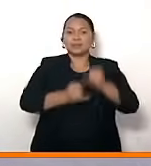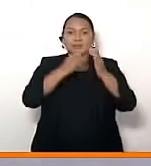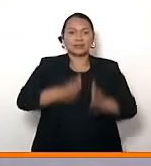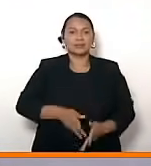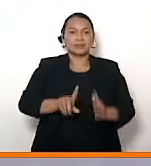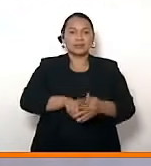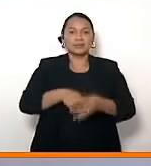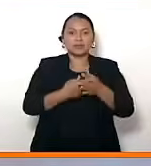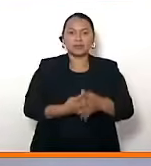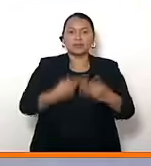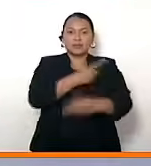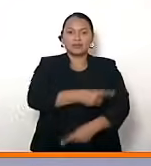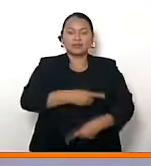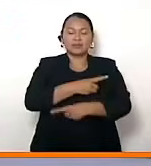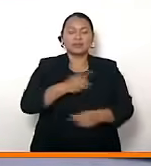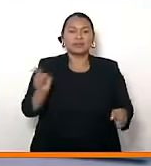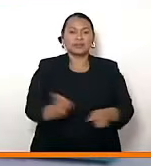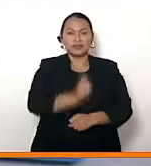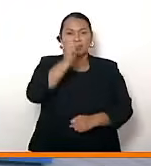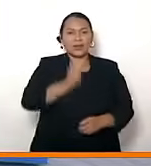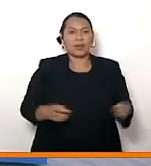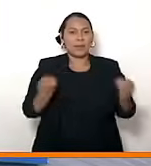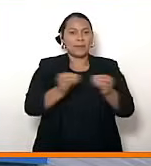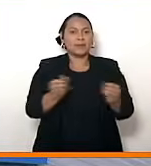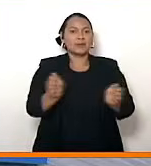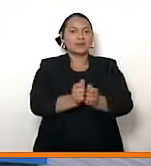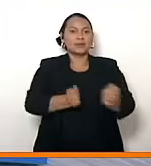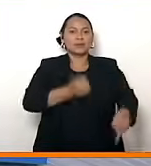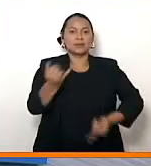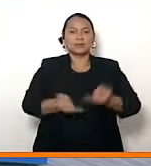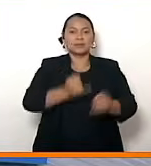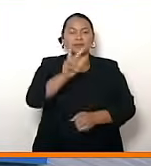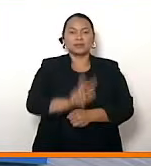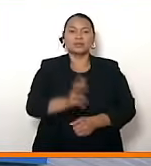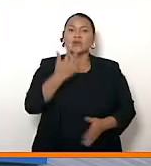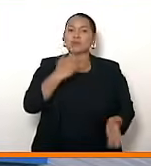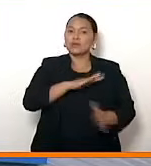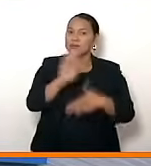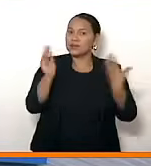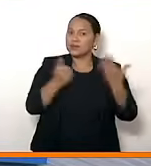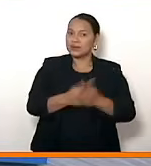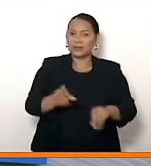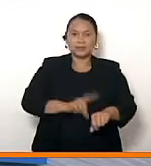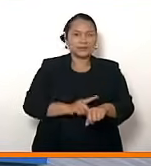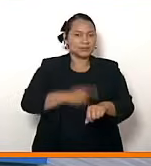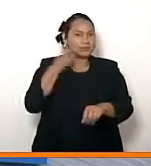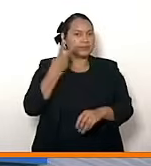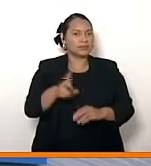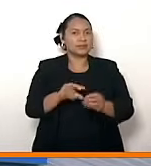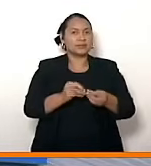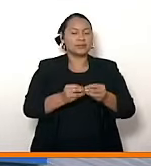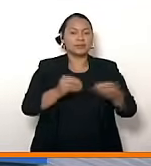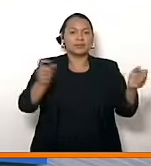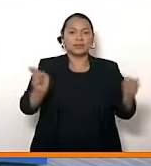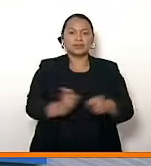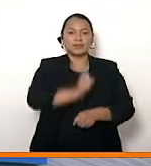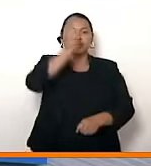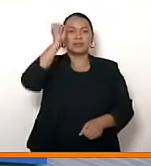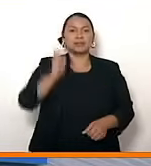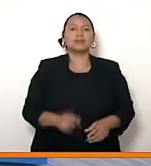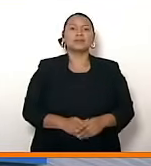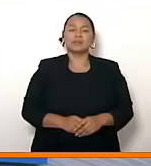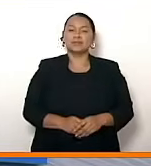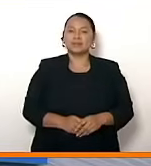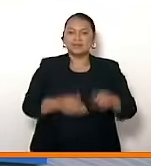diversión ganando mucho más junto a Juga 3. Te deseo mucha suerte porque conoceremos esos tres dígitos que forman tu número